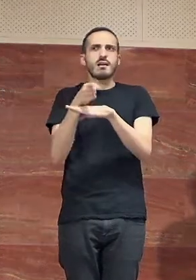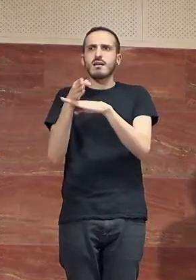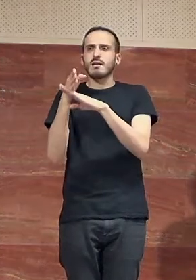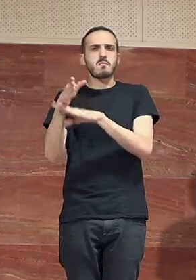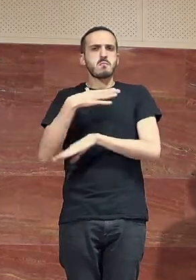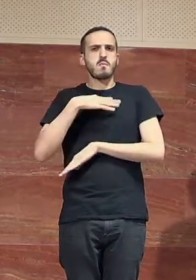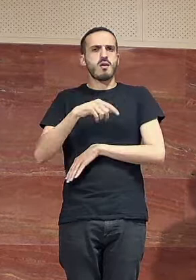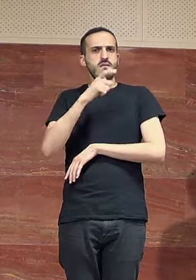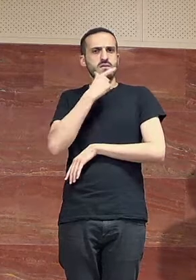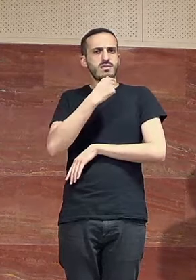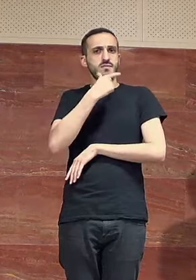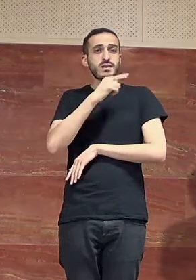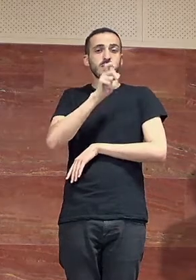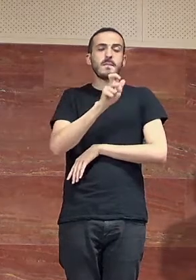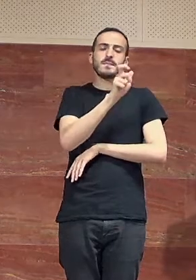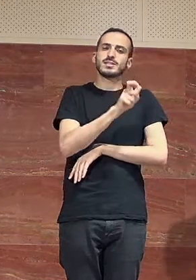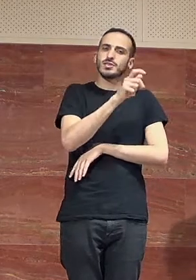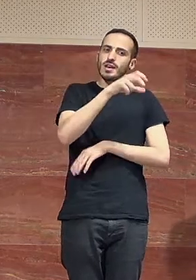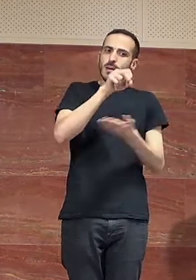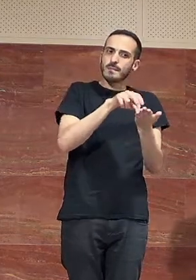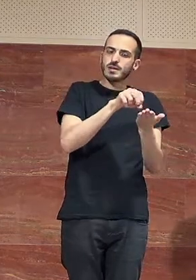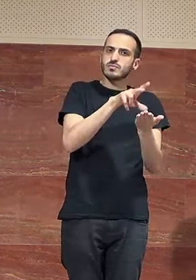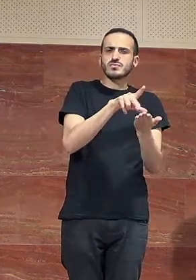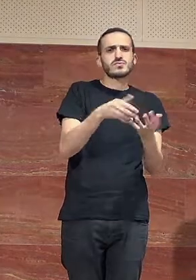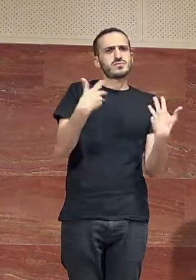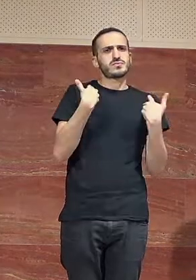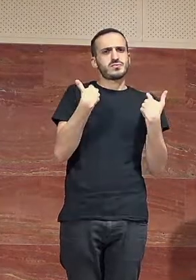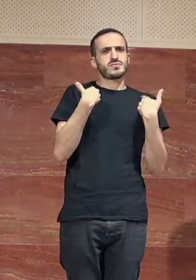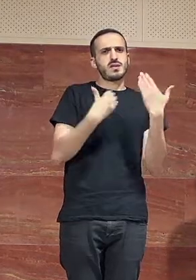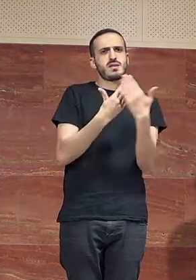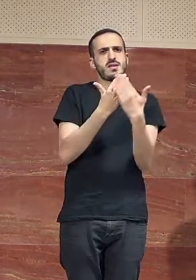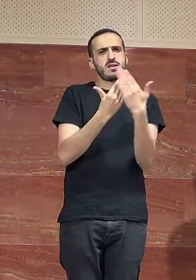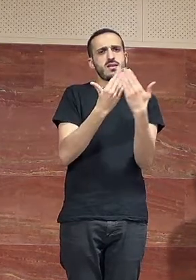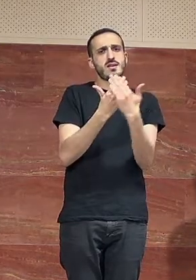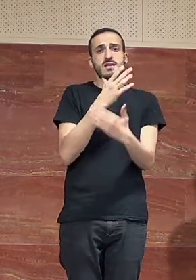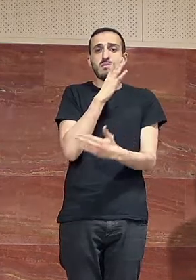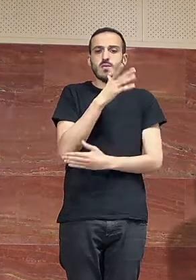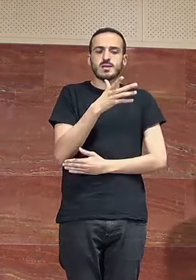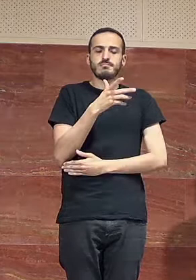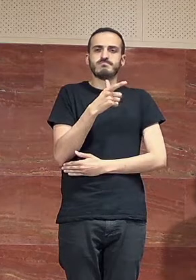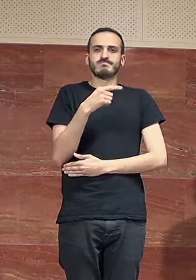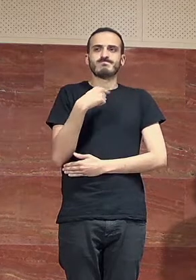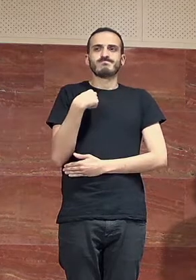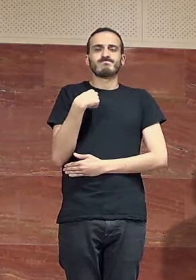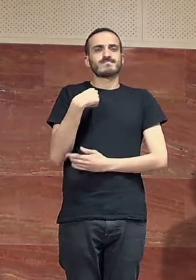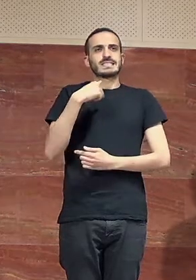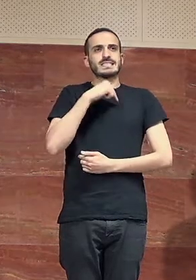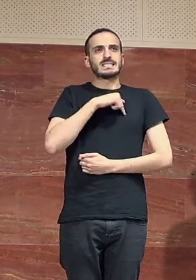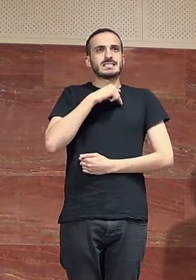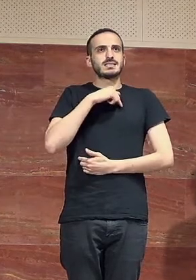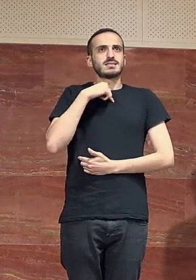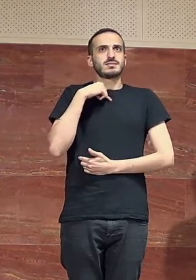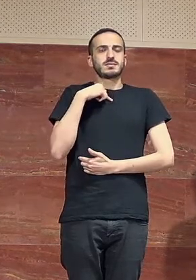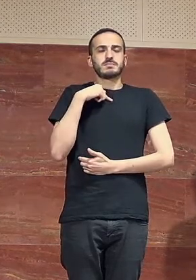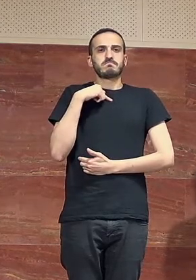que el peatón tiene que sufrir, es un sufridor ya genético en cuanto